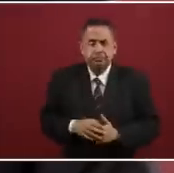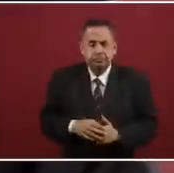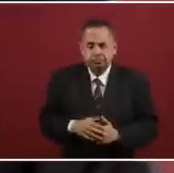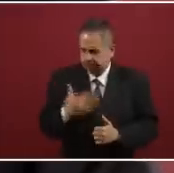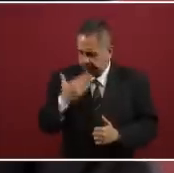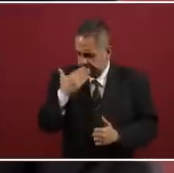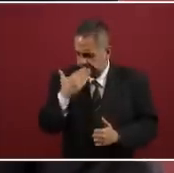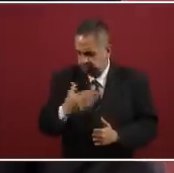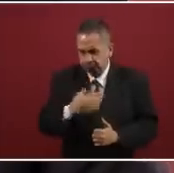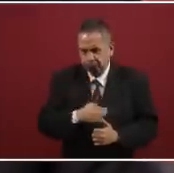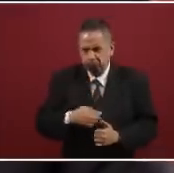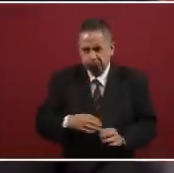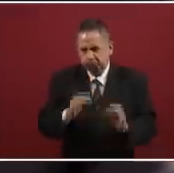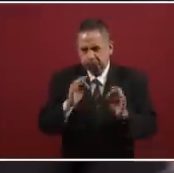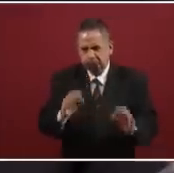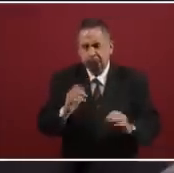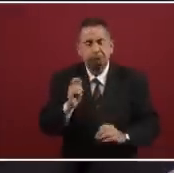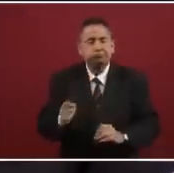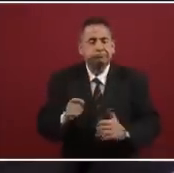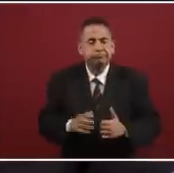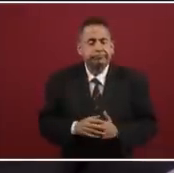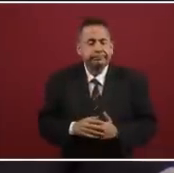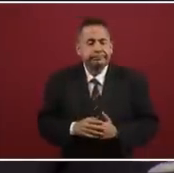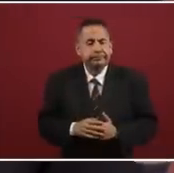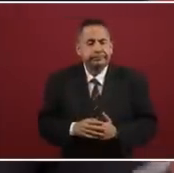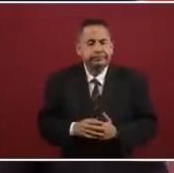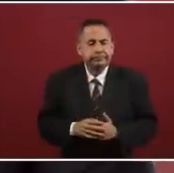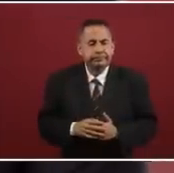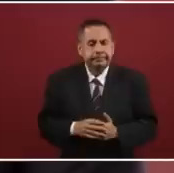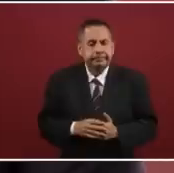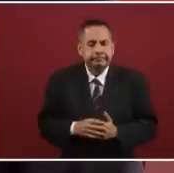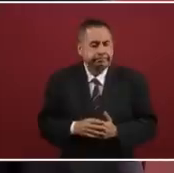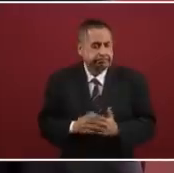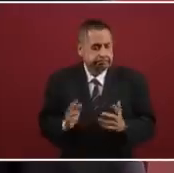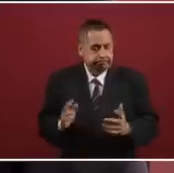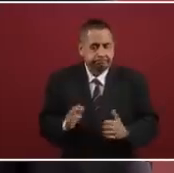Celebro que se vaya